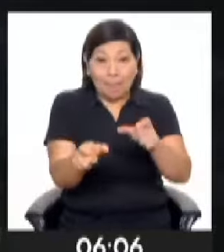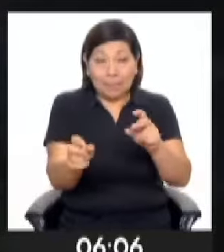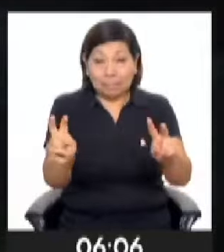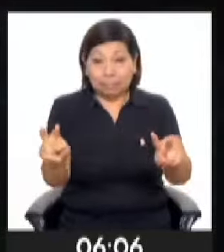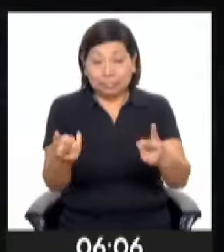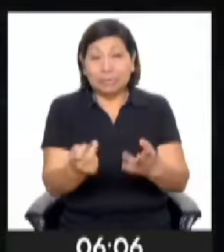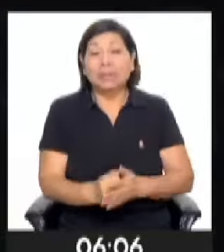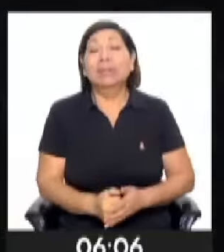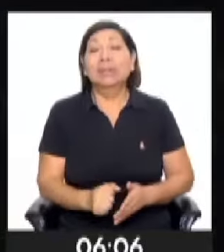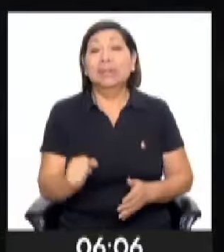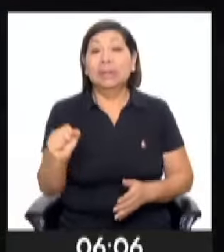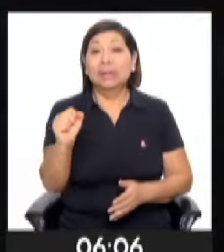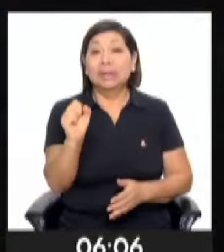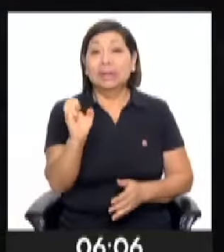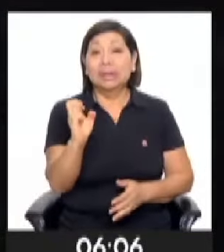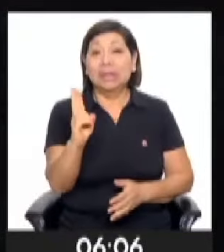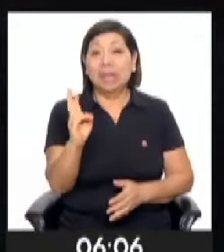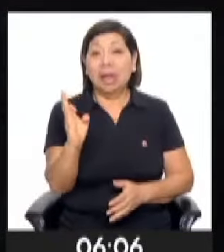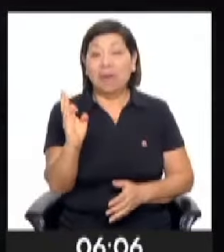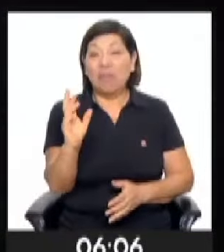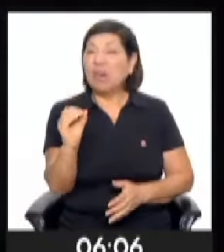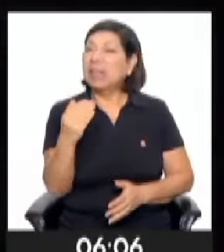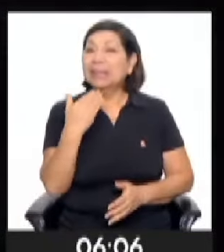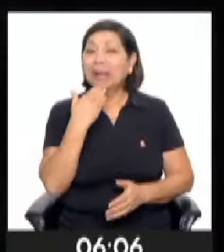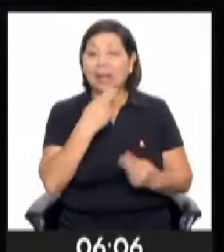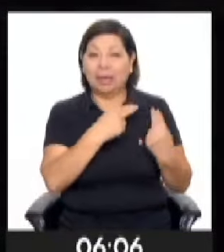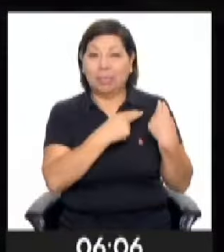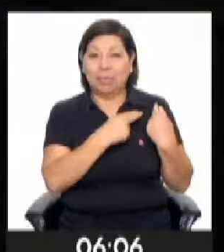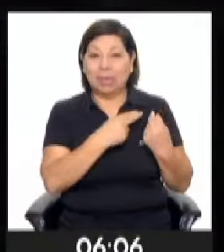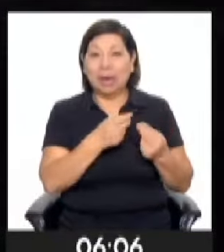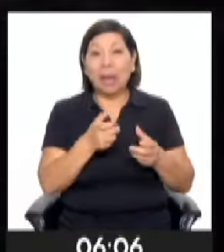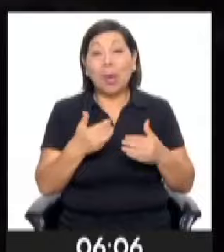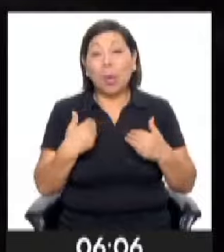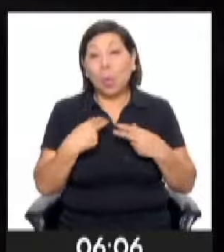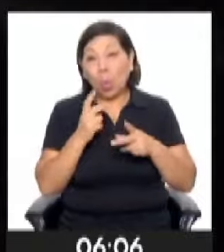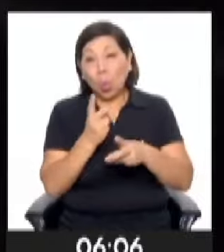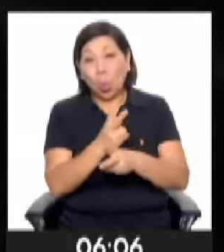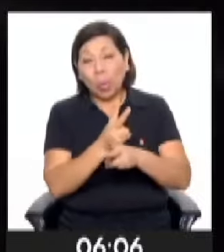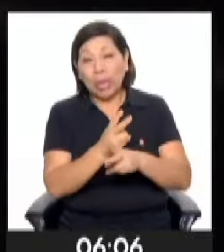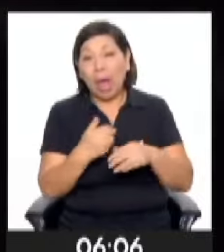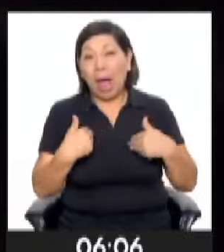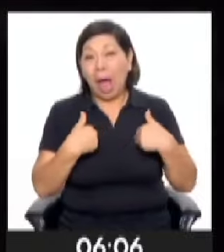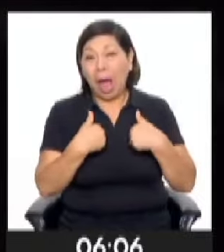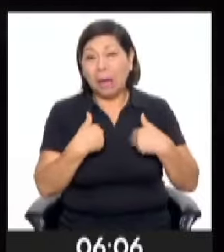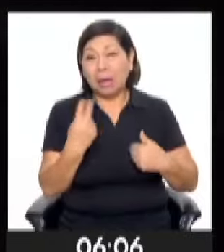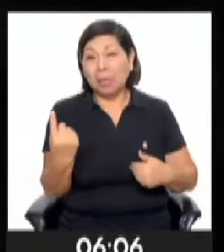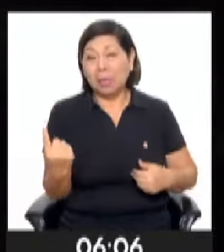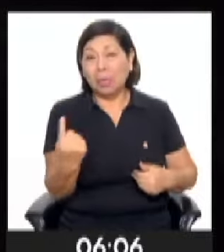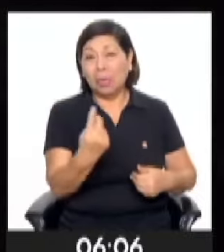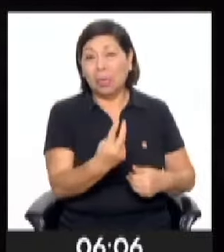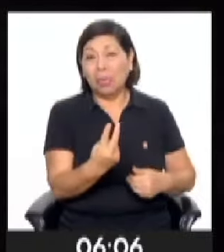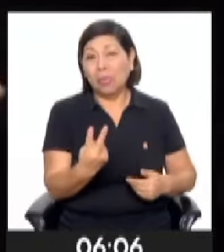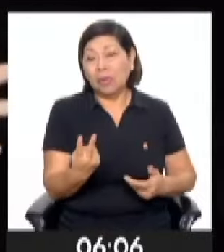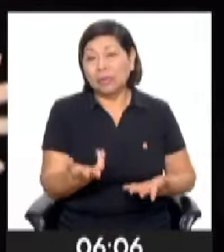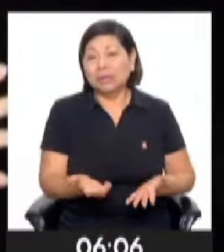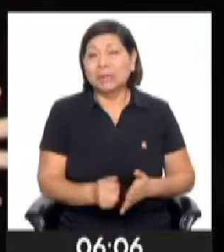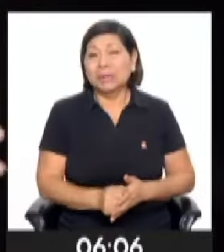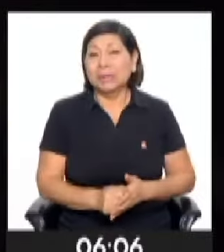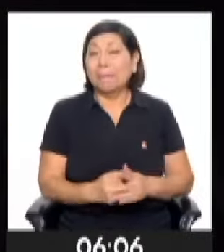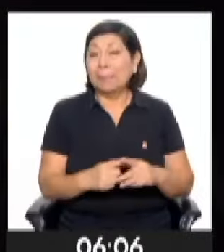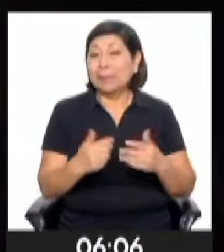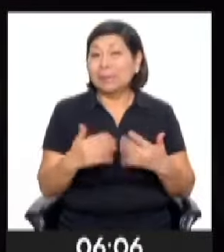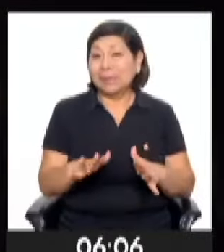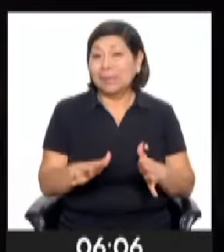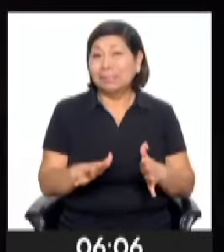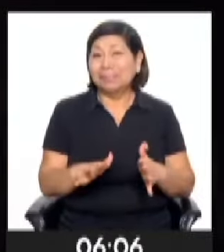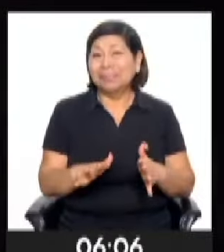a Cerfor, que puedan acercarse representantes para que puedan levantar los cuerpos de estos lobos marinos que se encuentran ya